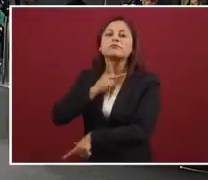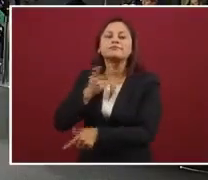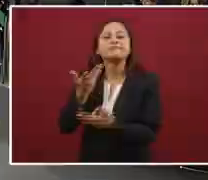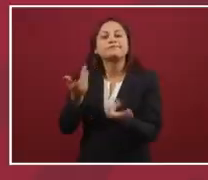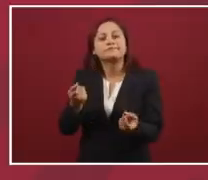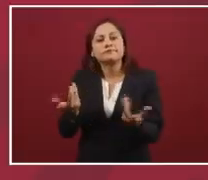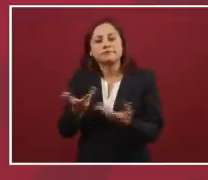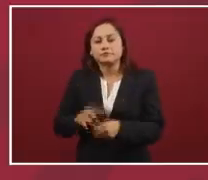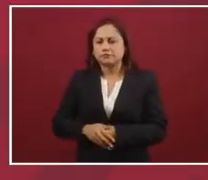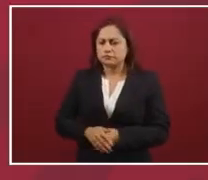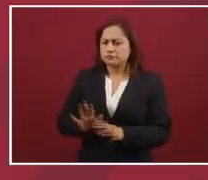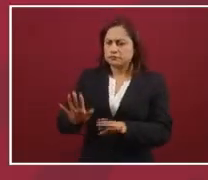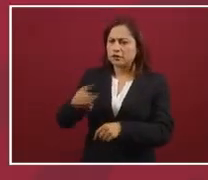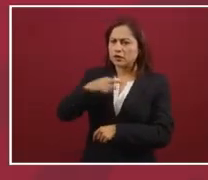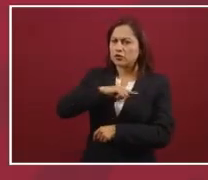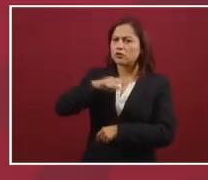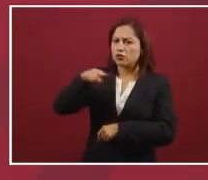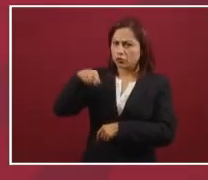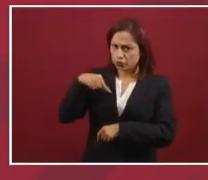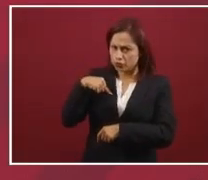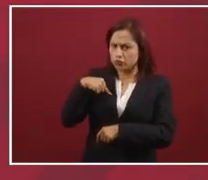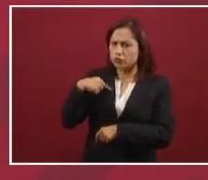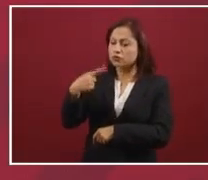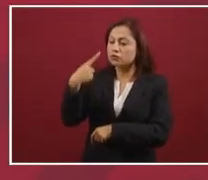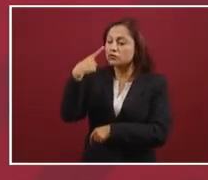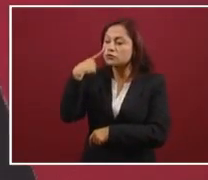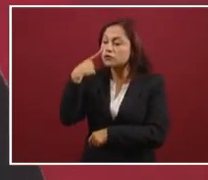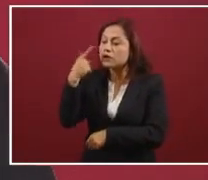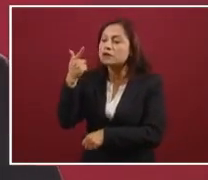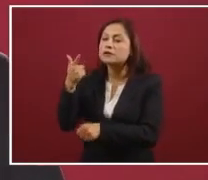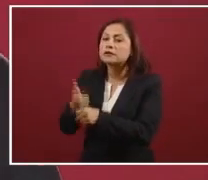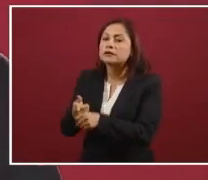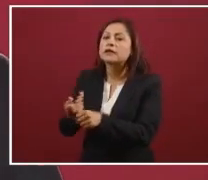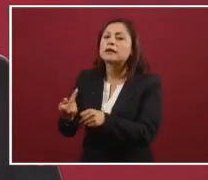cómo está la parte legal,